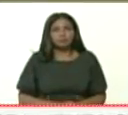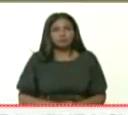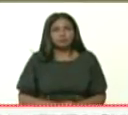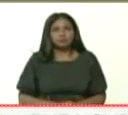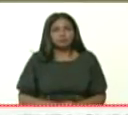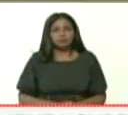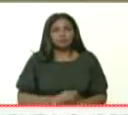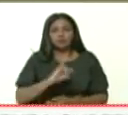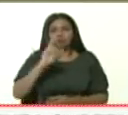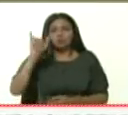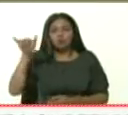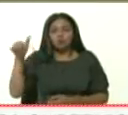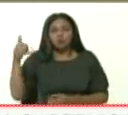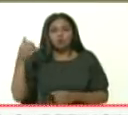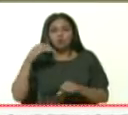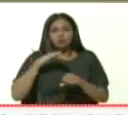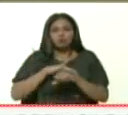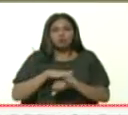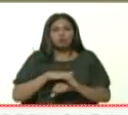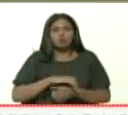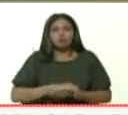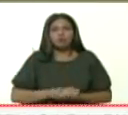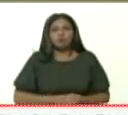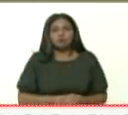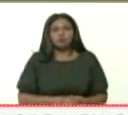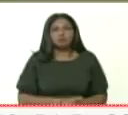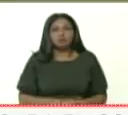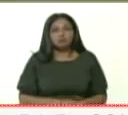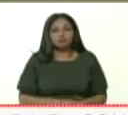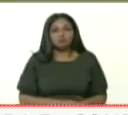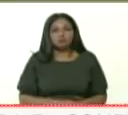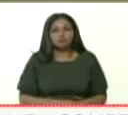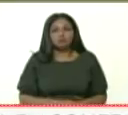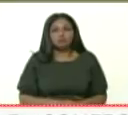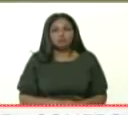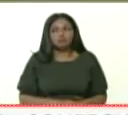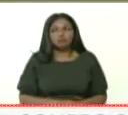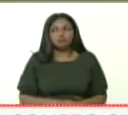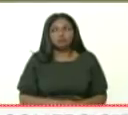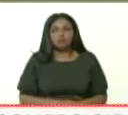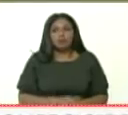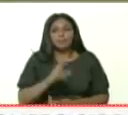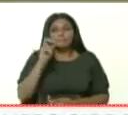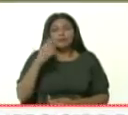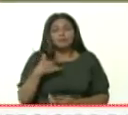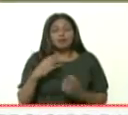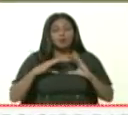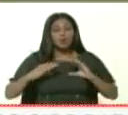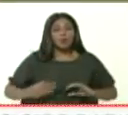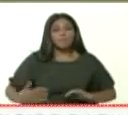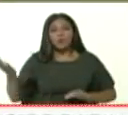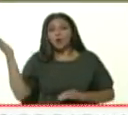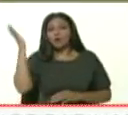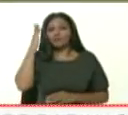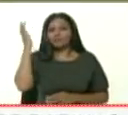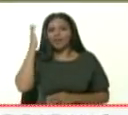Jorge Rodríguez, aprovechando que estamos en viernes en la noche, es viernes y el cuerpo lo sabe,